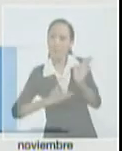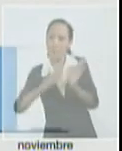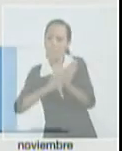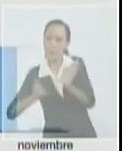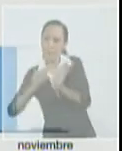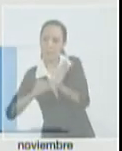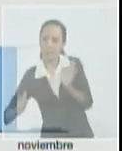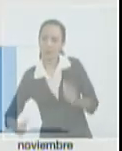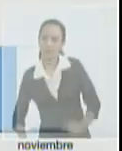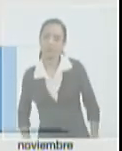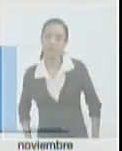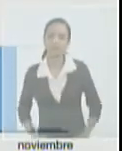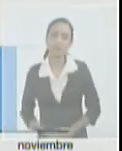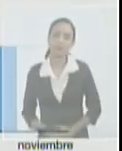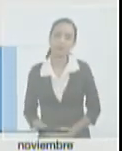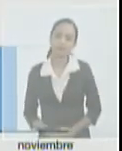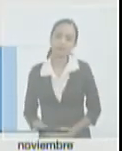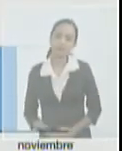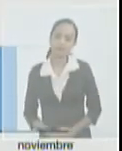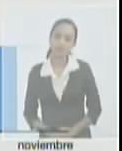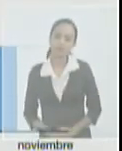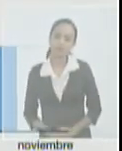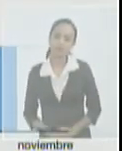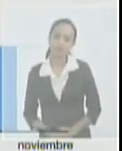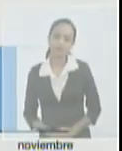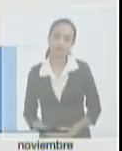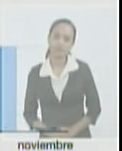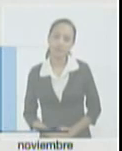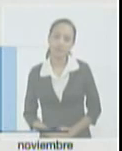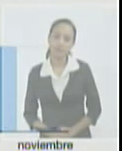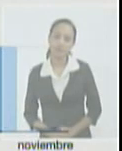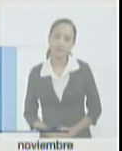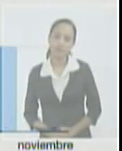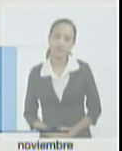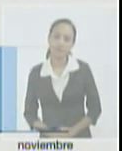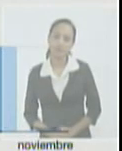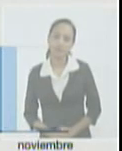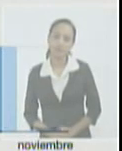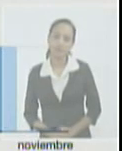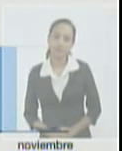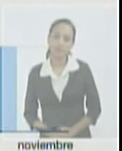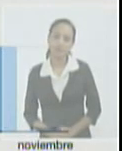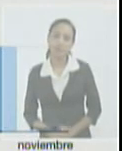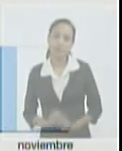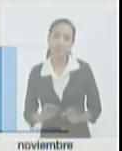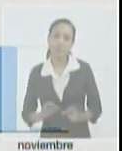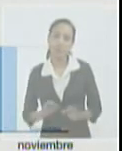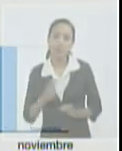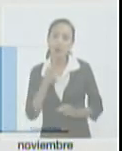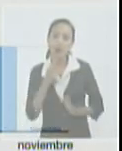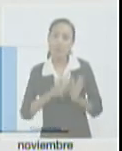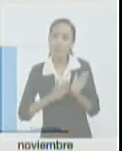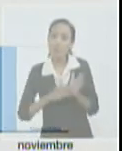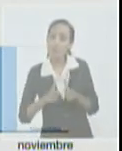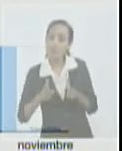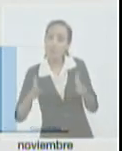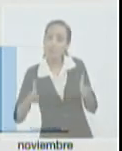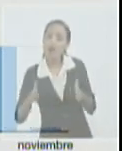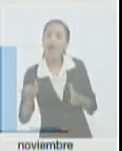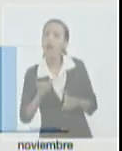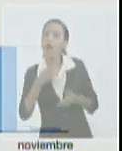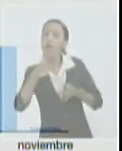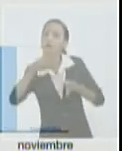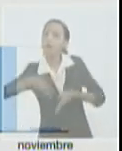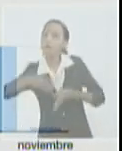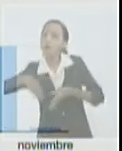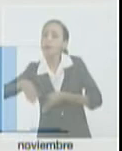misma relación con que se incrementaron los casos por meses, se incrementaron los fallecimientos por meses. Por lo